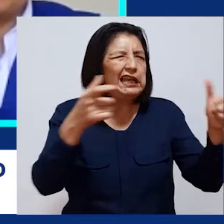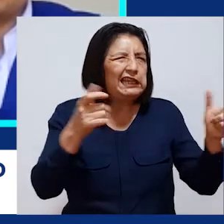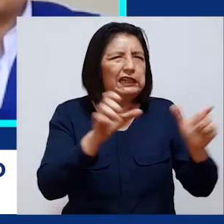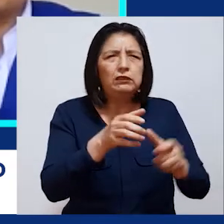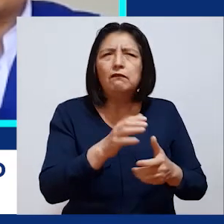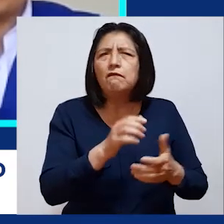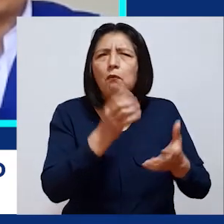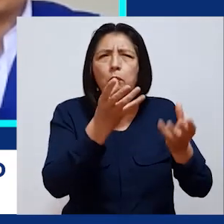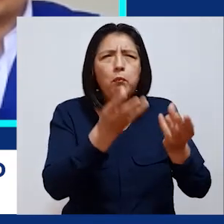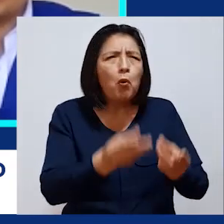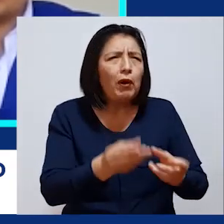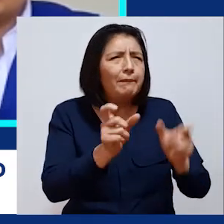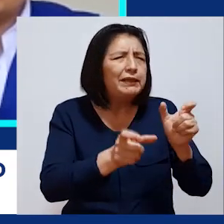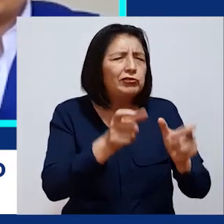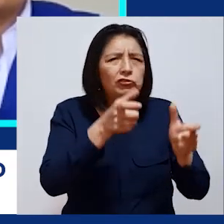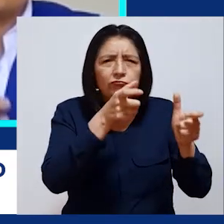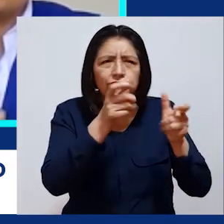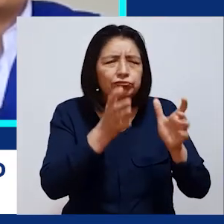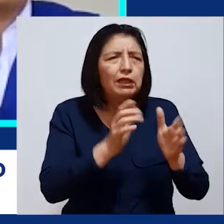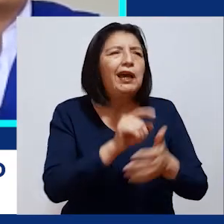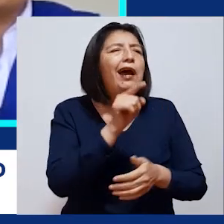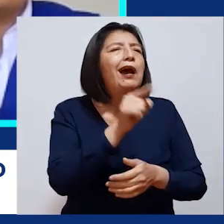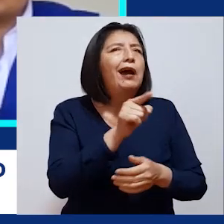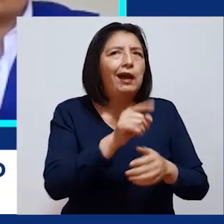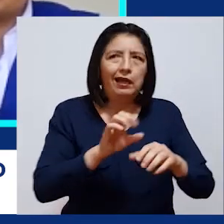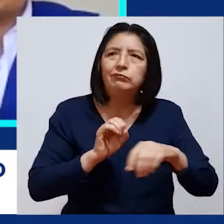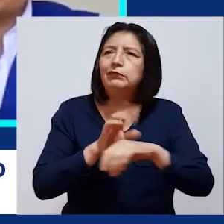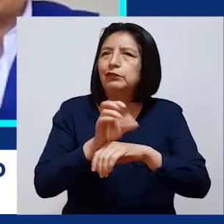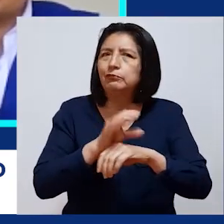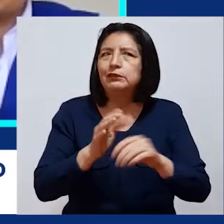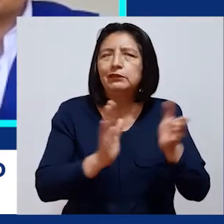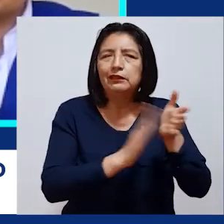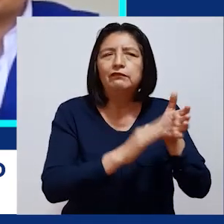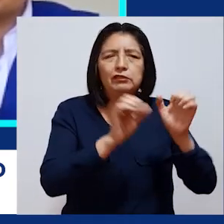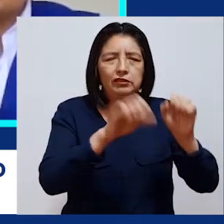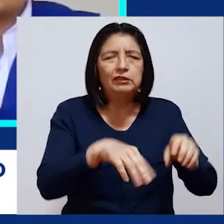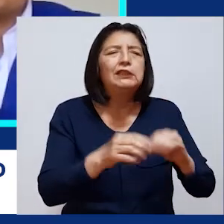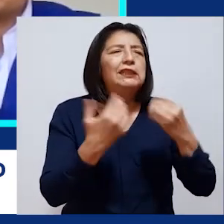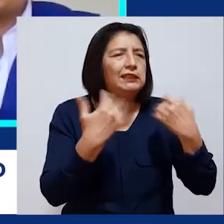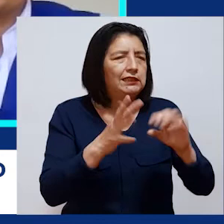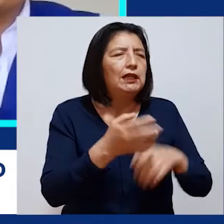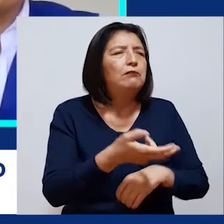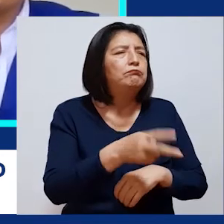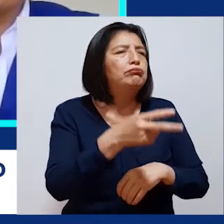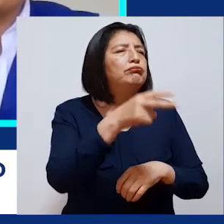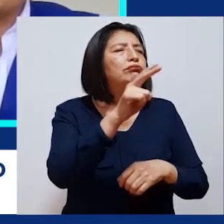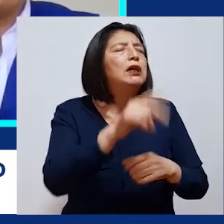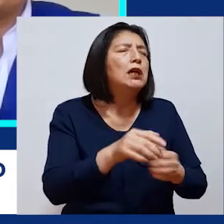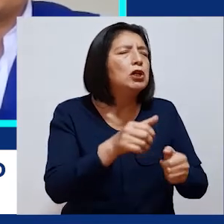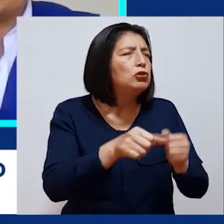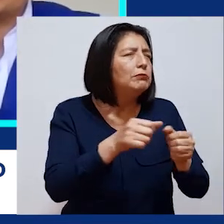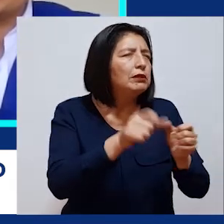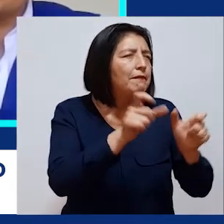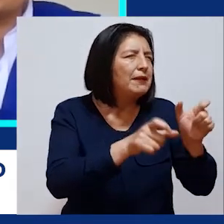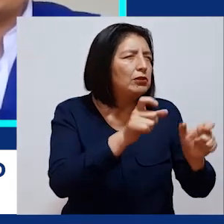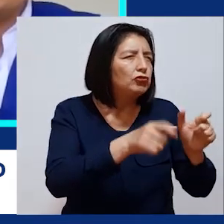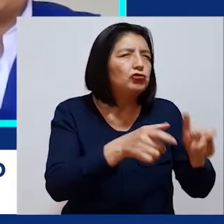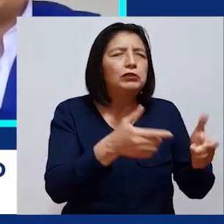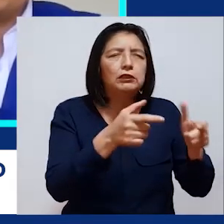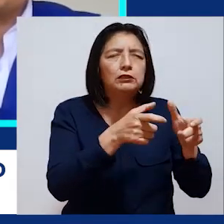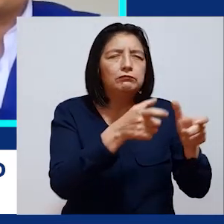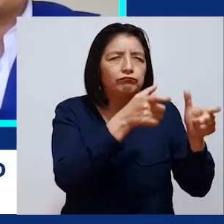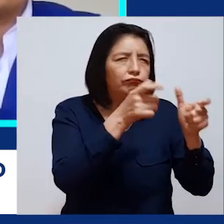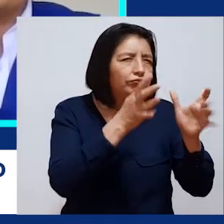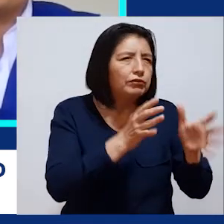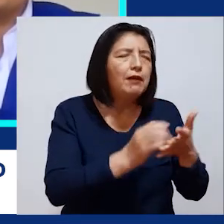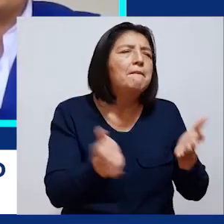no había muchos fiscalizadores. Esto, a raíz de una recomendación de la Defensoría, se ha podido ya incrementar el número de fiscalizadores y